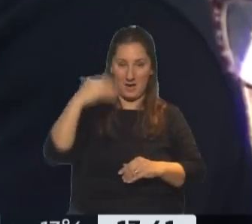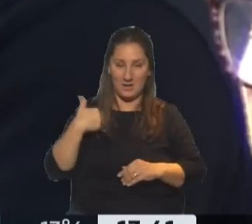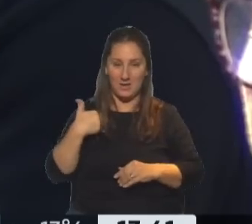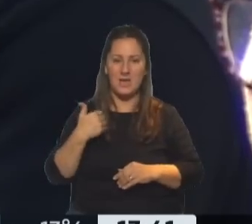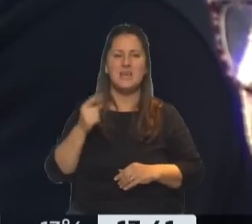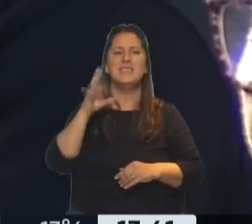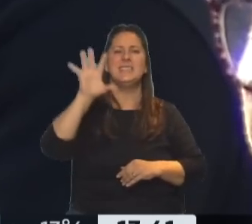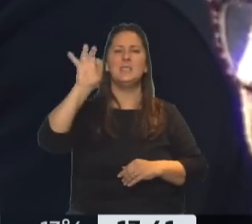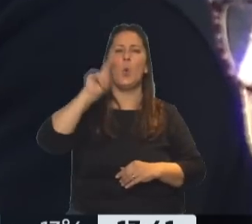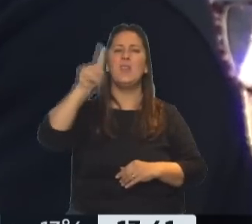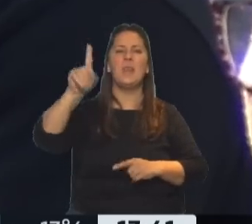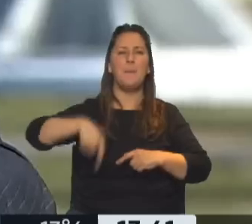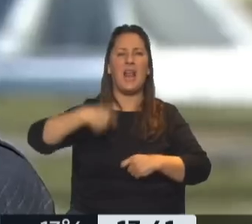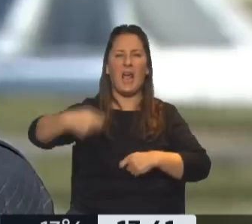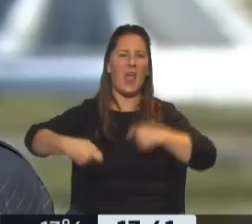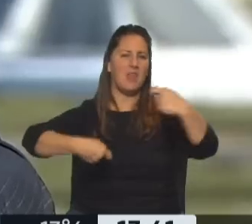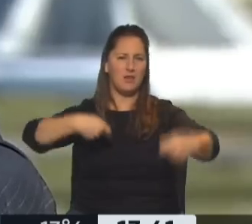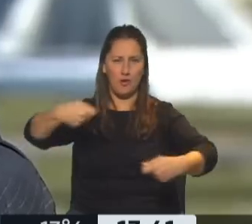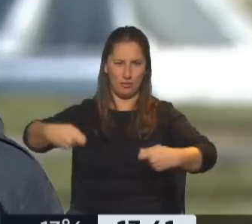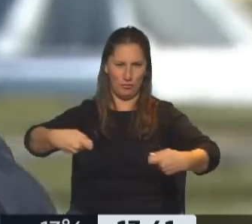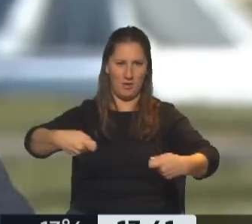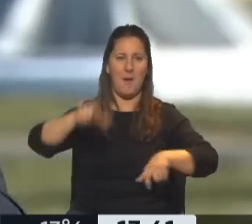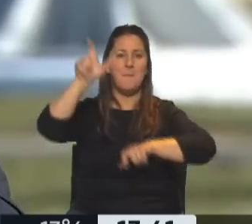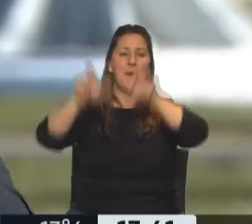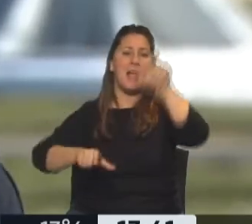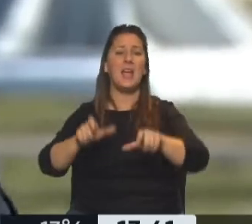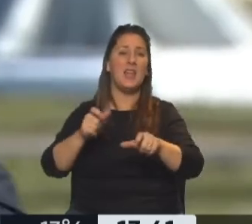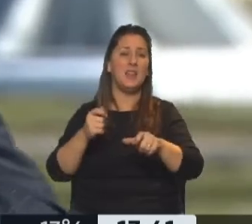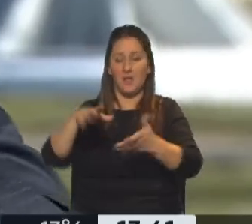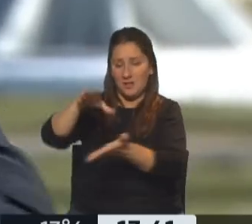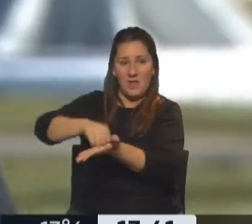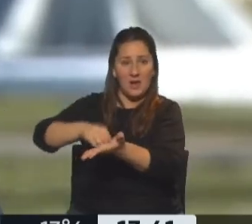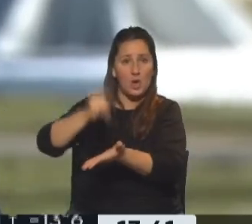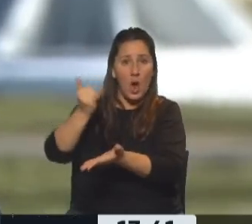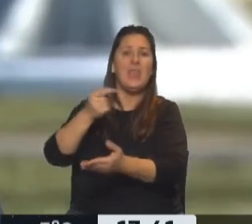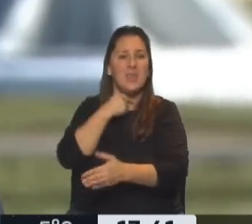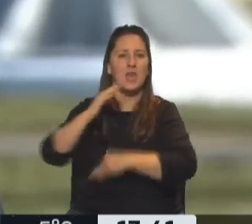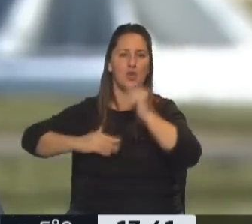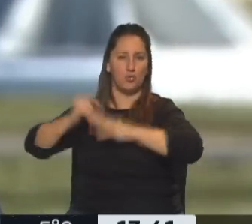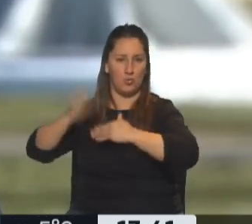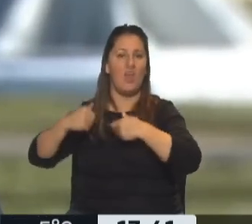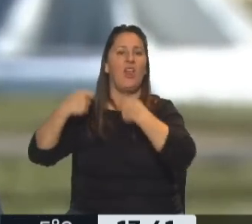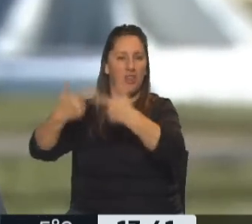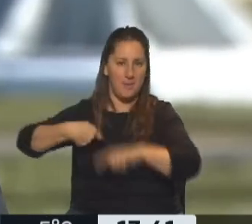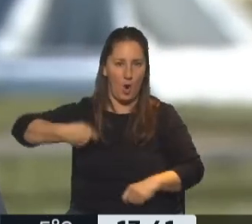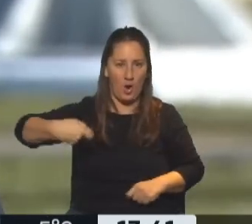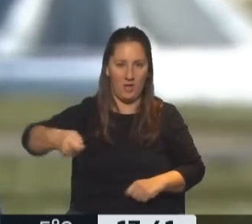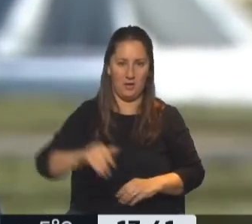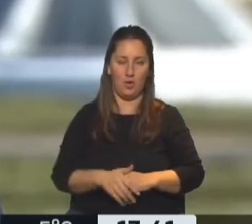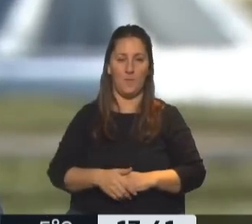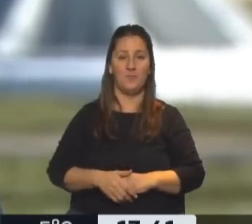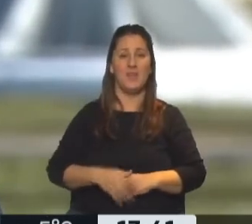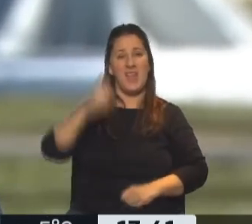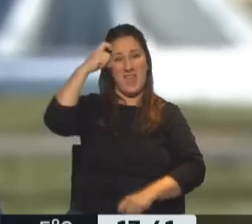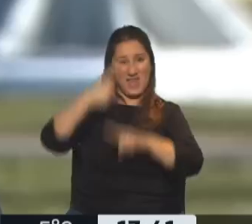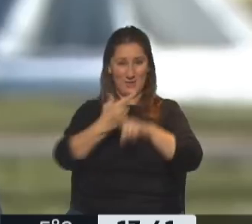entregado más de 50.000 créditos para gente que tiene un lote y quiere construir su vivienda. En la gestión anterior,